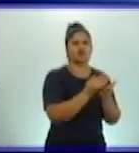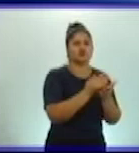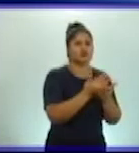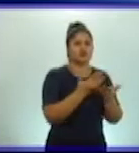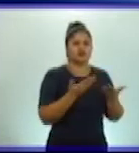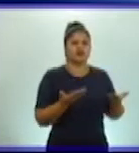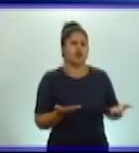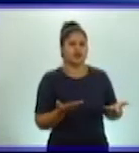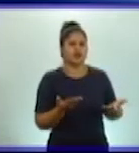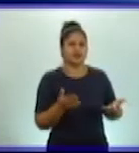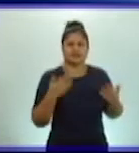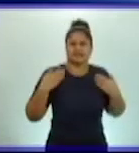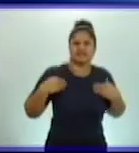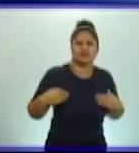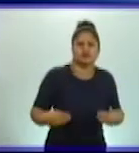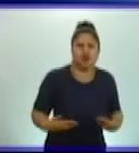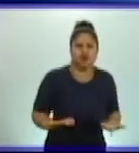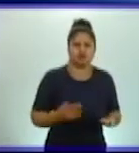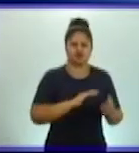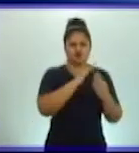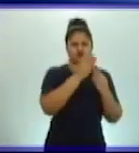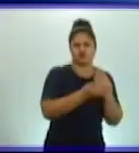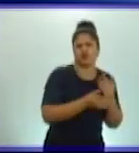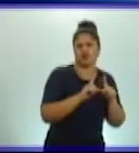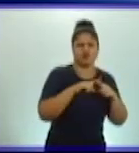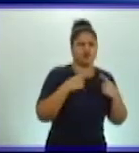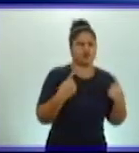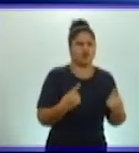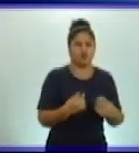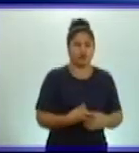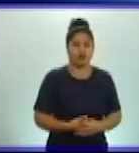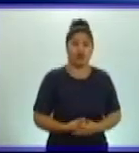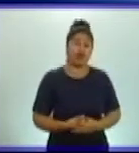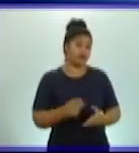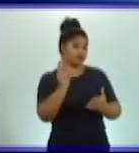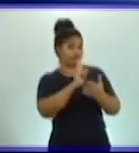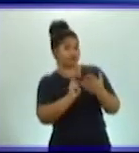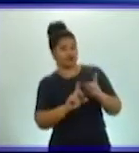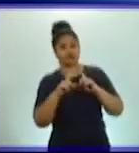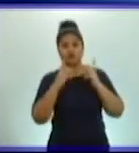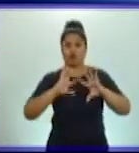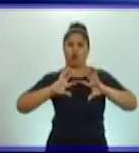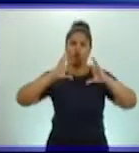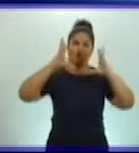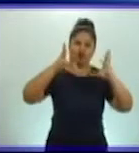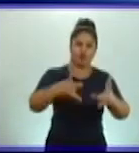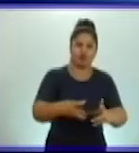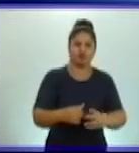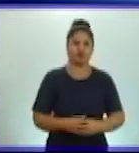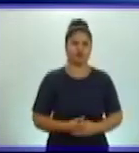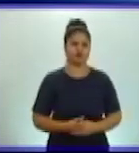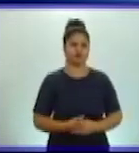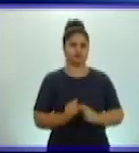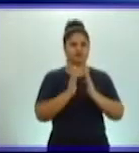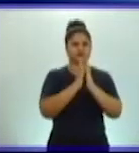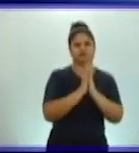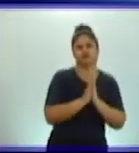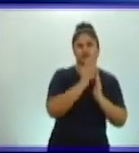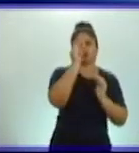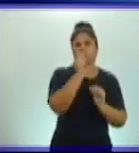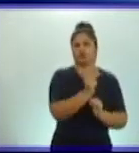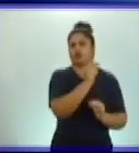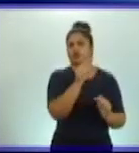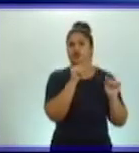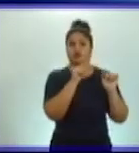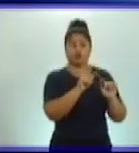más editado y más traducido en el mundo. Es el sostén de la religión católica, que además es una de las religiones